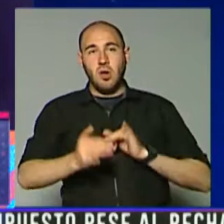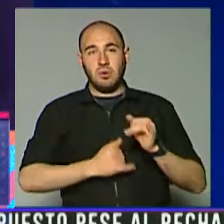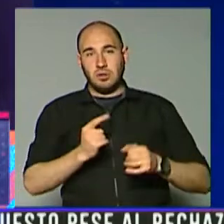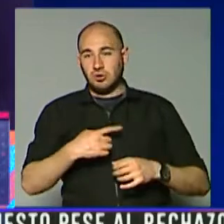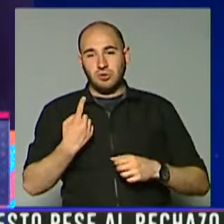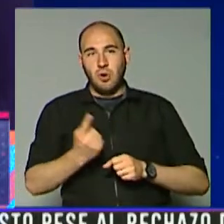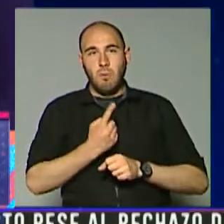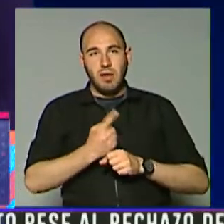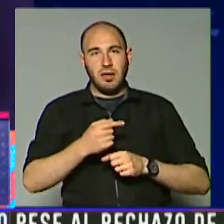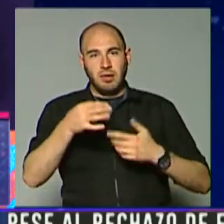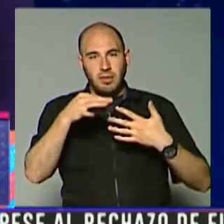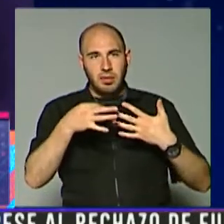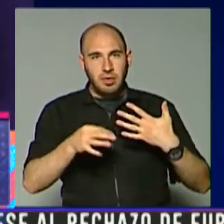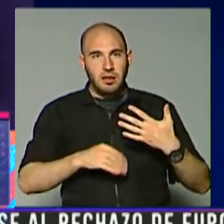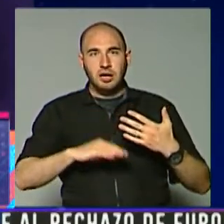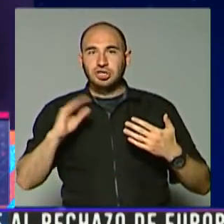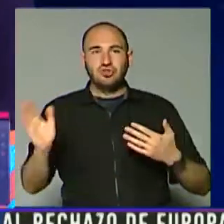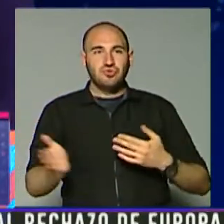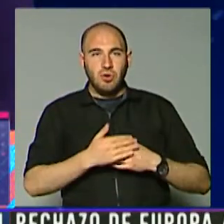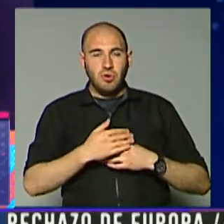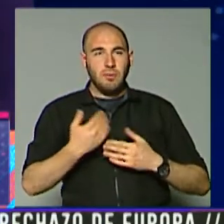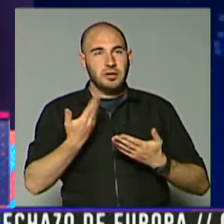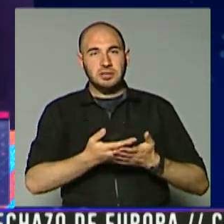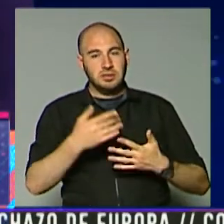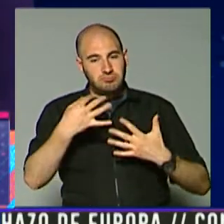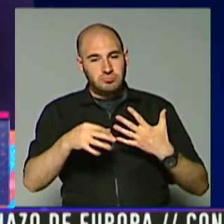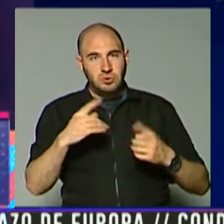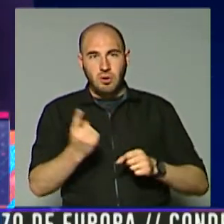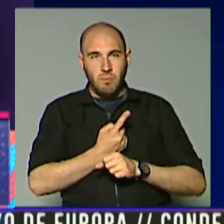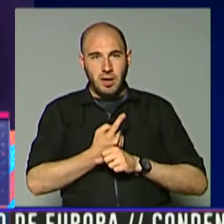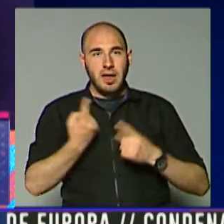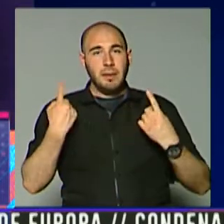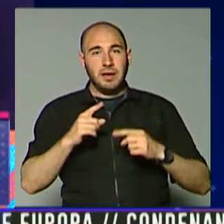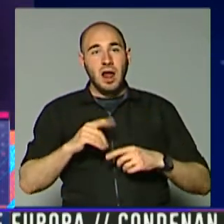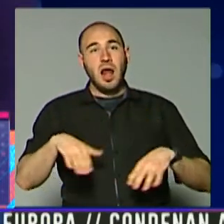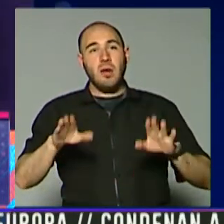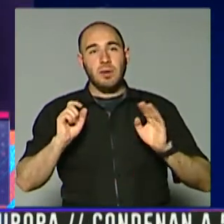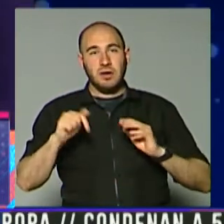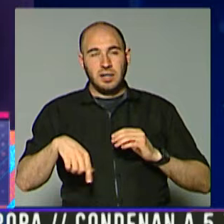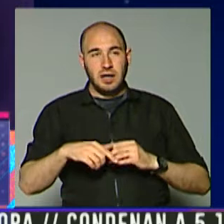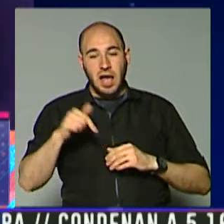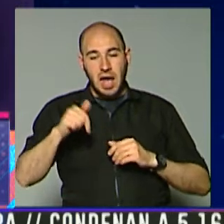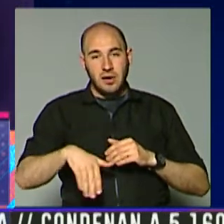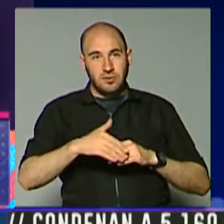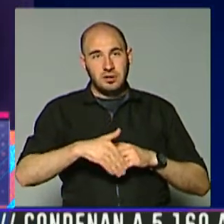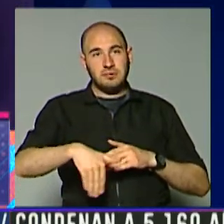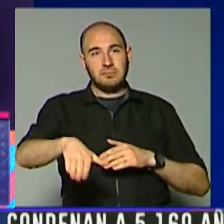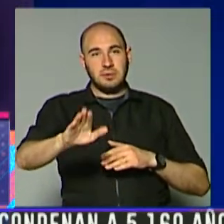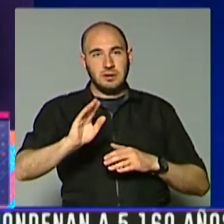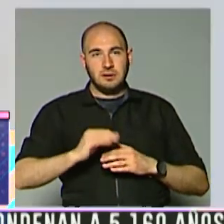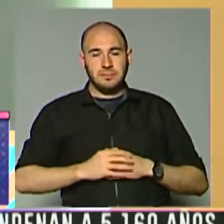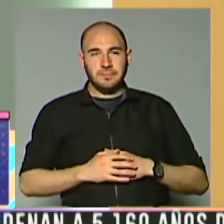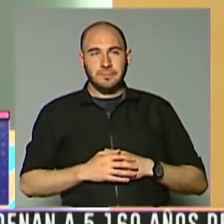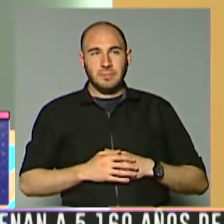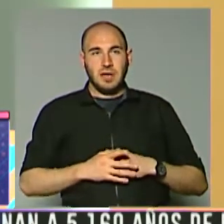no podemos revisar todo lo que se presenta, pero quizá en este caso, de aquí en adelante,